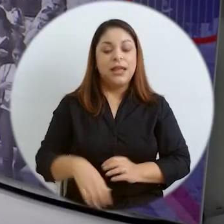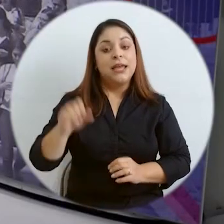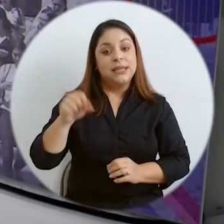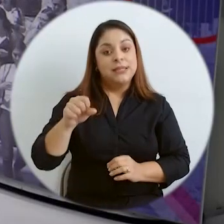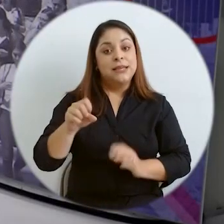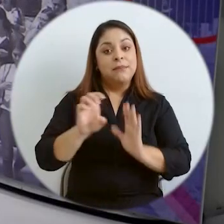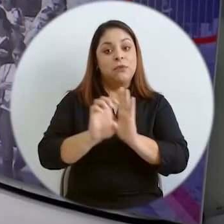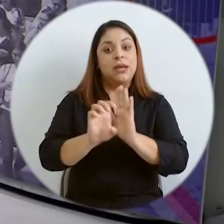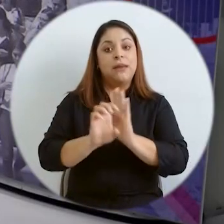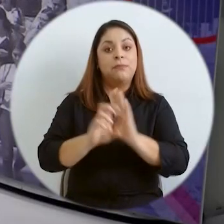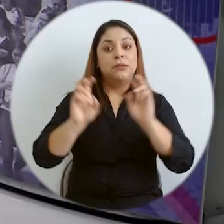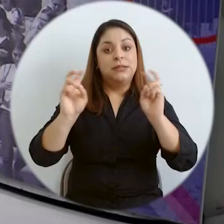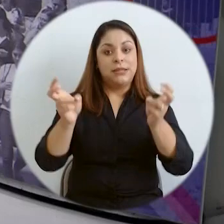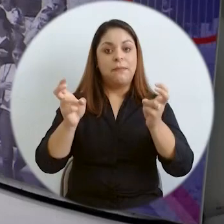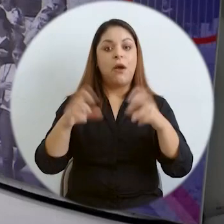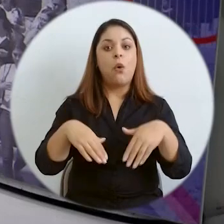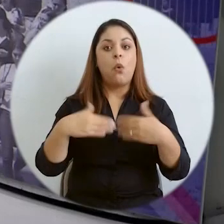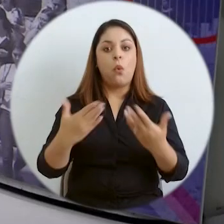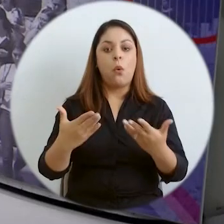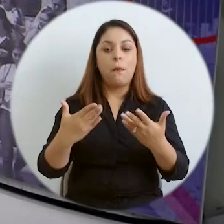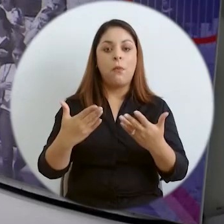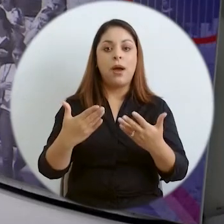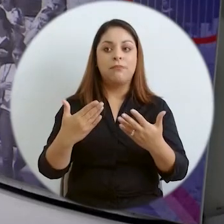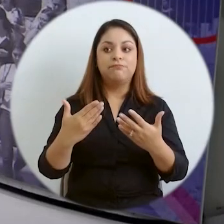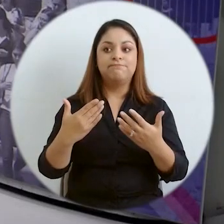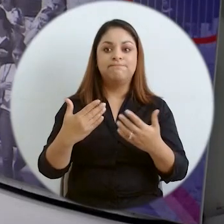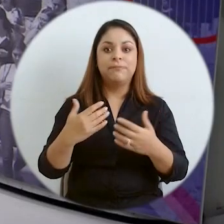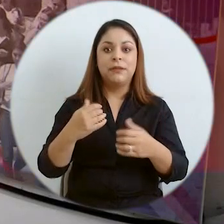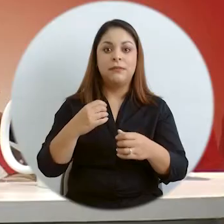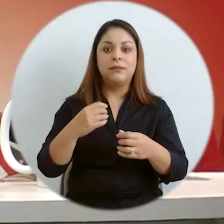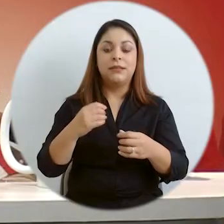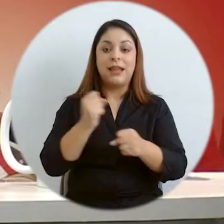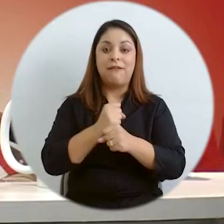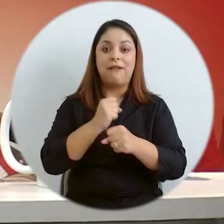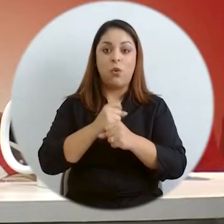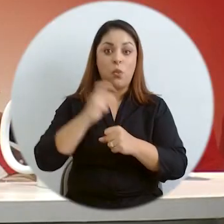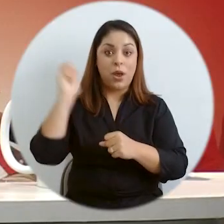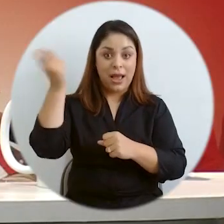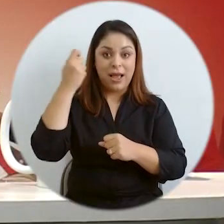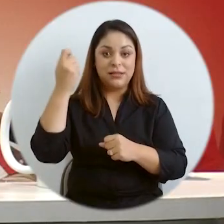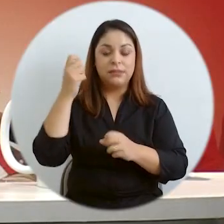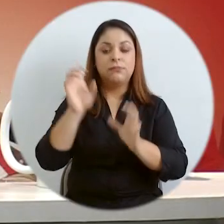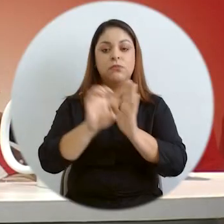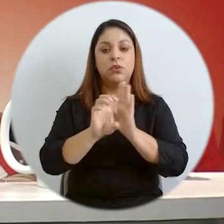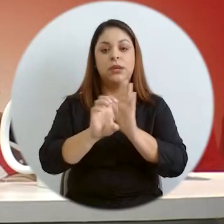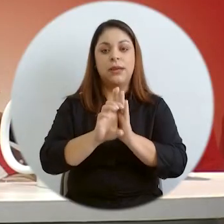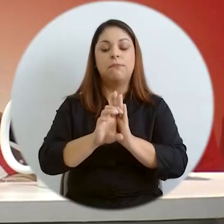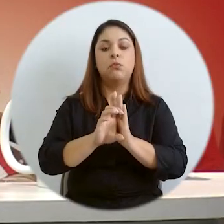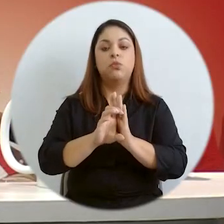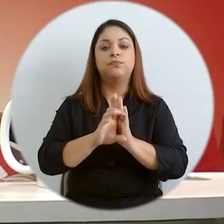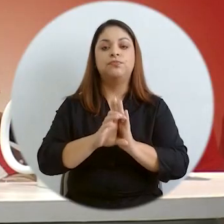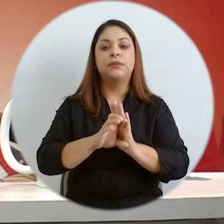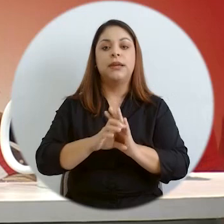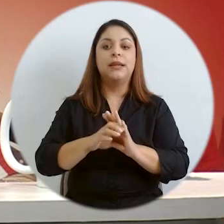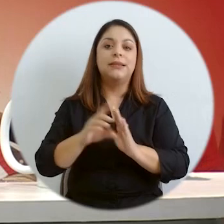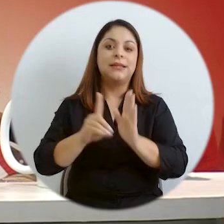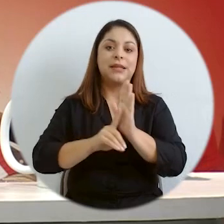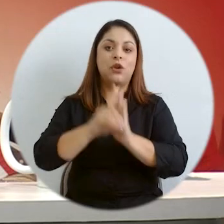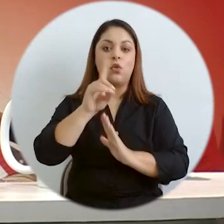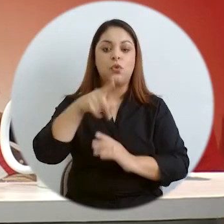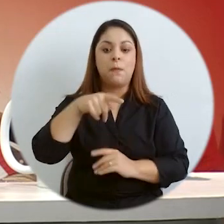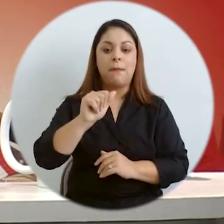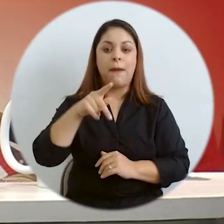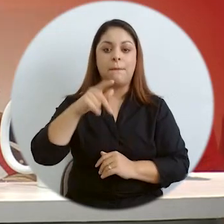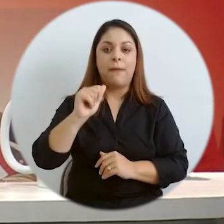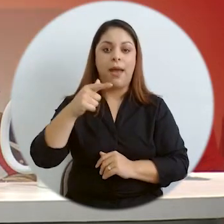venido implementándose en Guanacaste, podemos ver simplemente el caso del proyecto Ecodesarrollo Papagayo. En